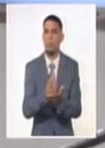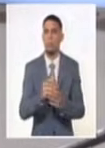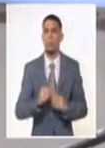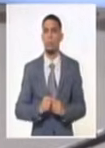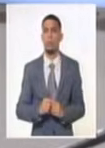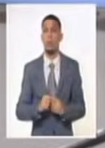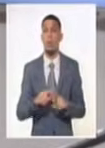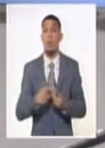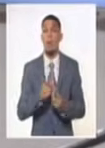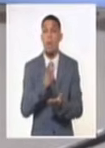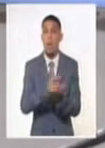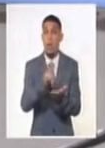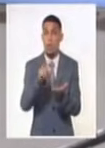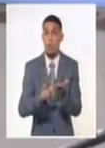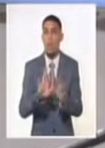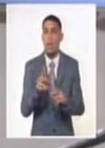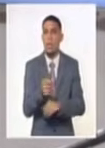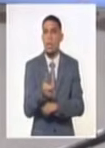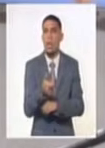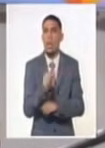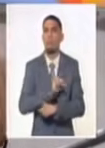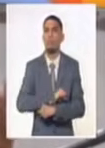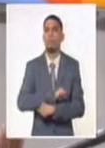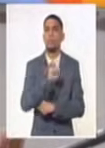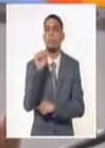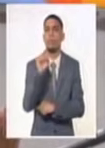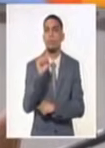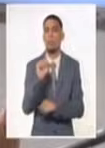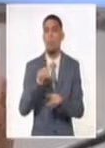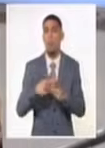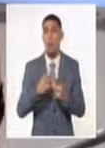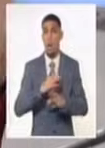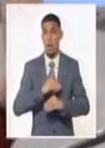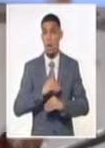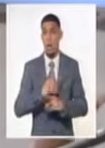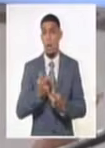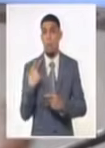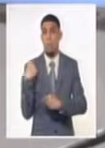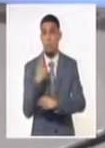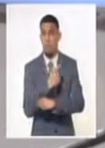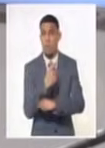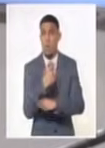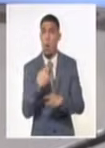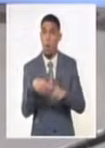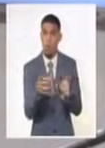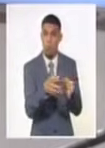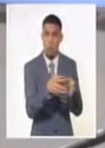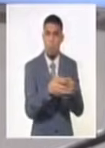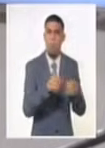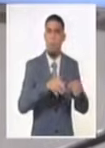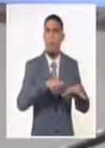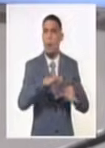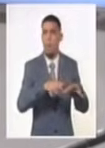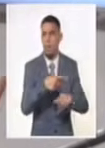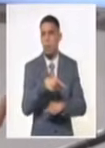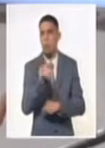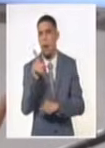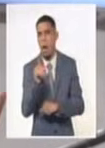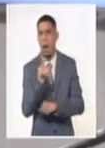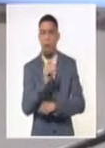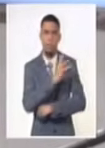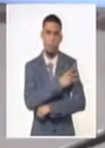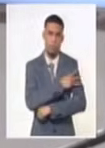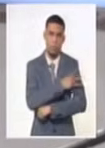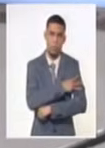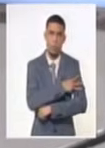muchachos que ya están más cercanos a tener un proyecto de vida profesional, ¿no? Los demás se están preparando para otro nivel educativo, para ir transitando de un grado a otro, pero ellos sí